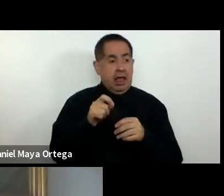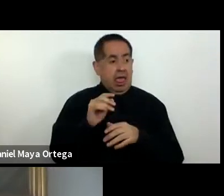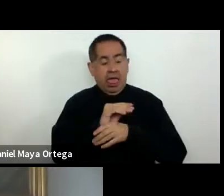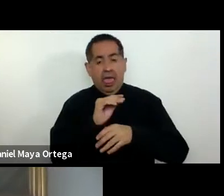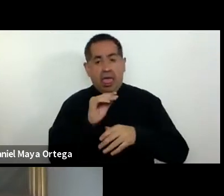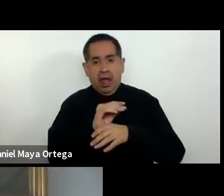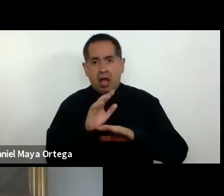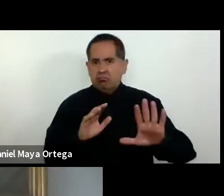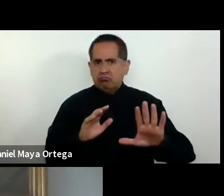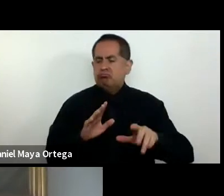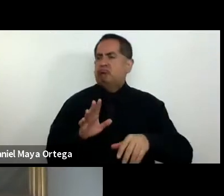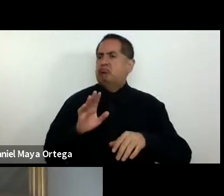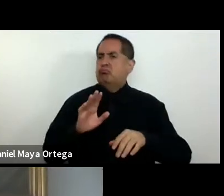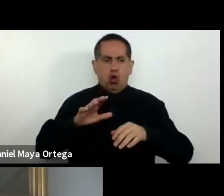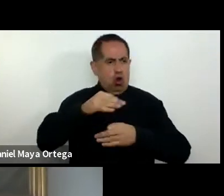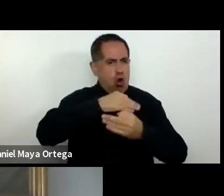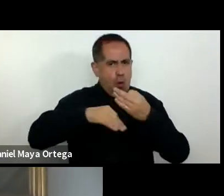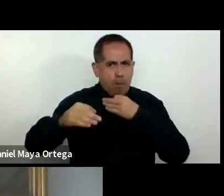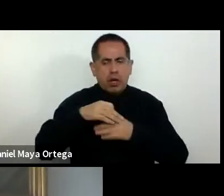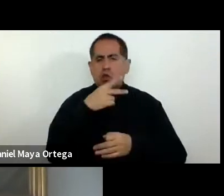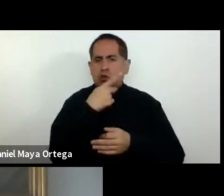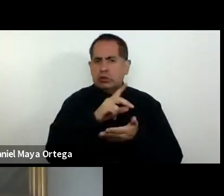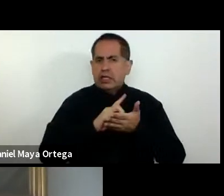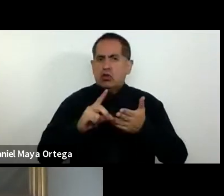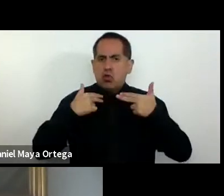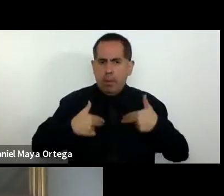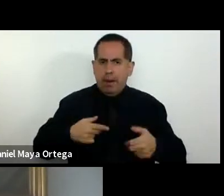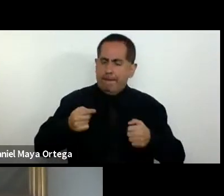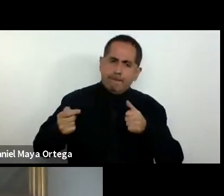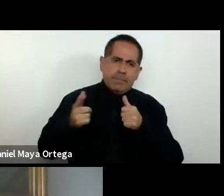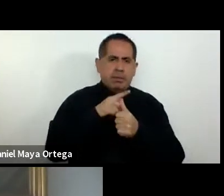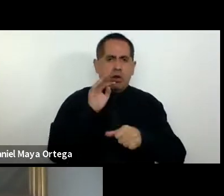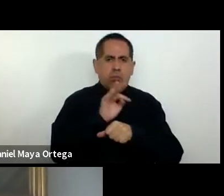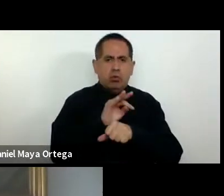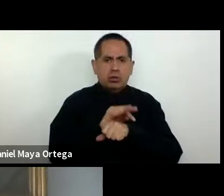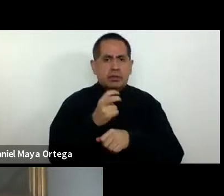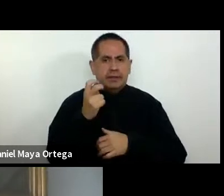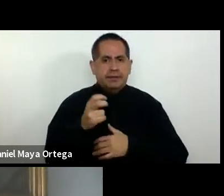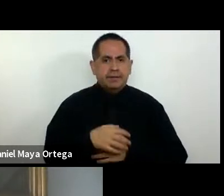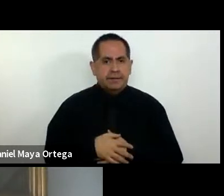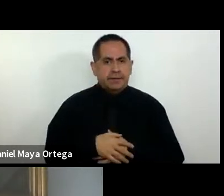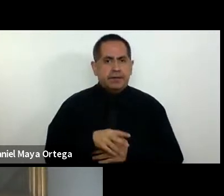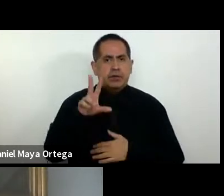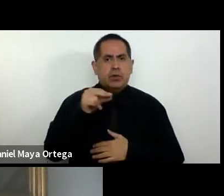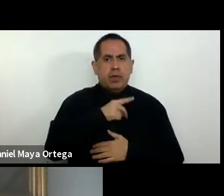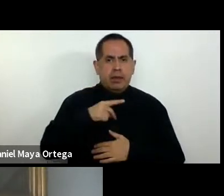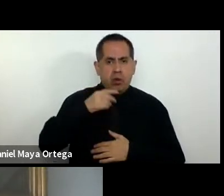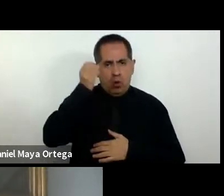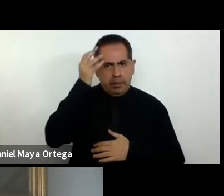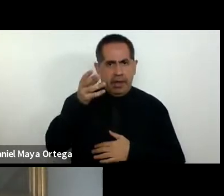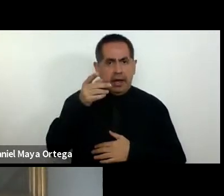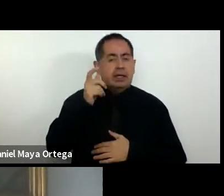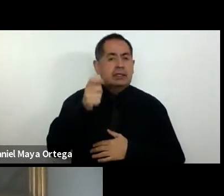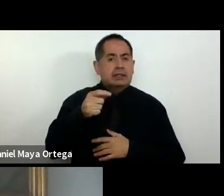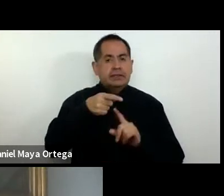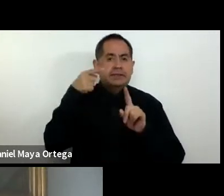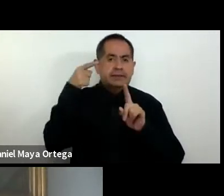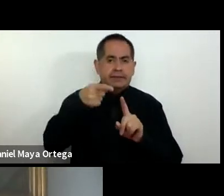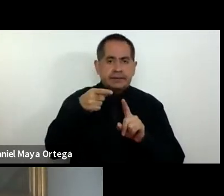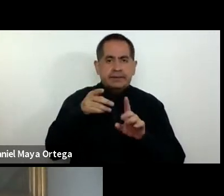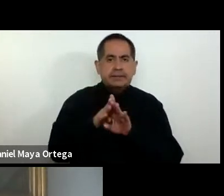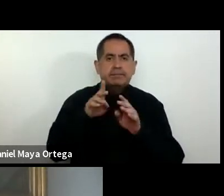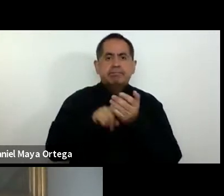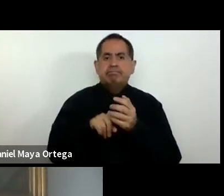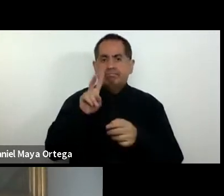la protección a los derechos humanos. No podemos olvidar que para lograrlo